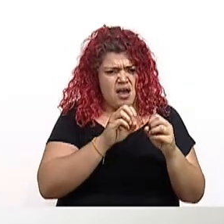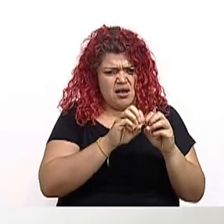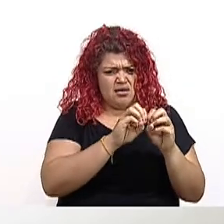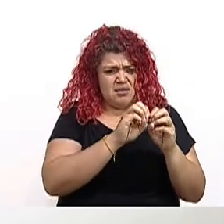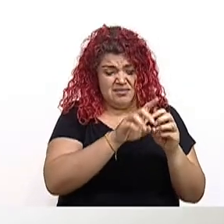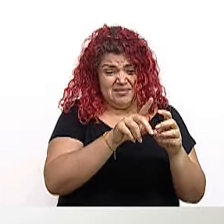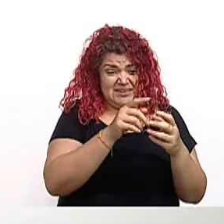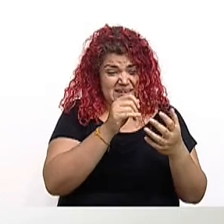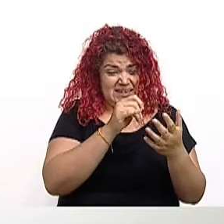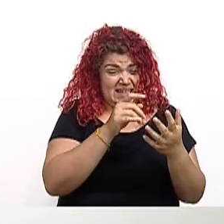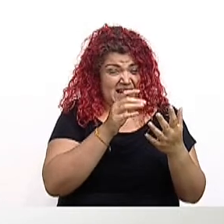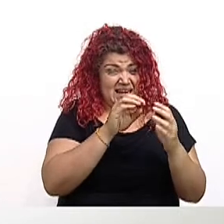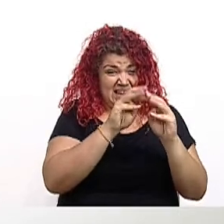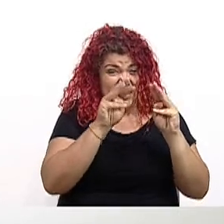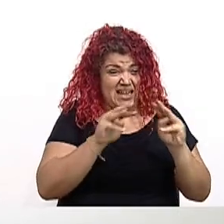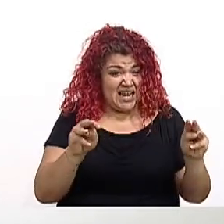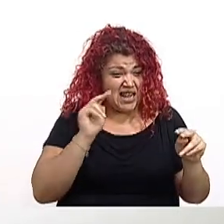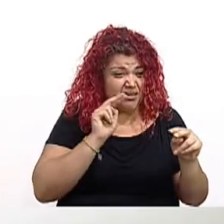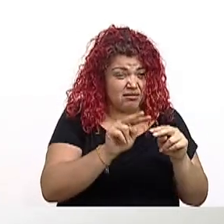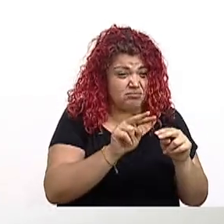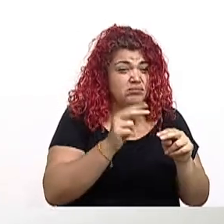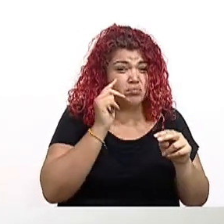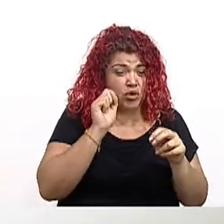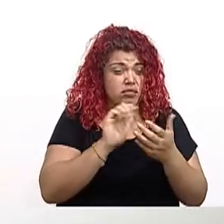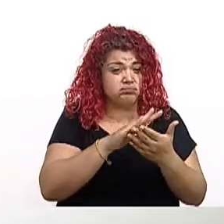la plataforma CI GRASP.